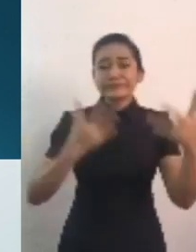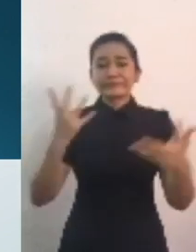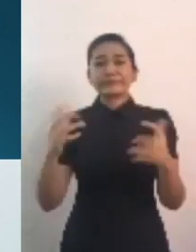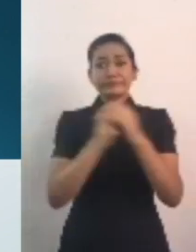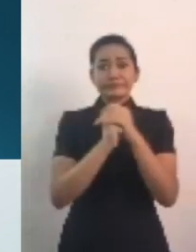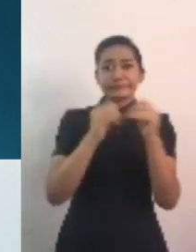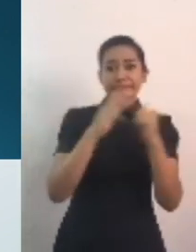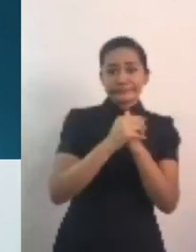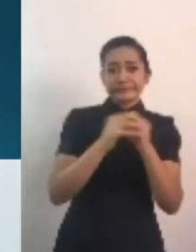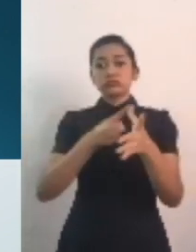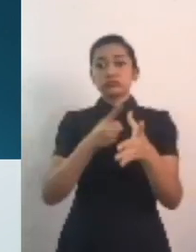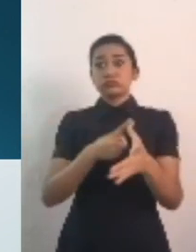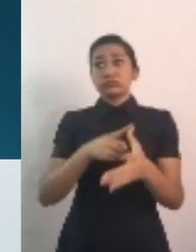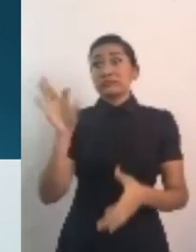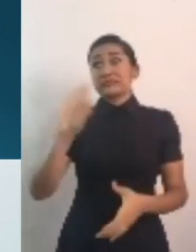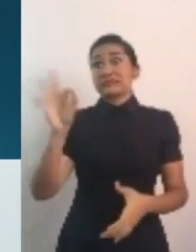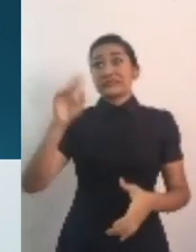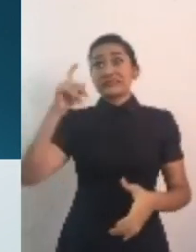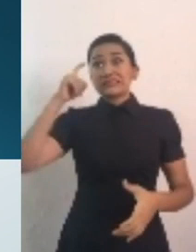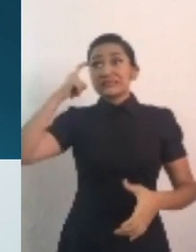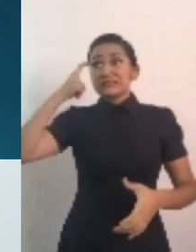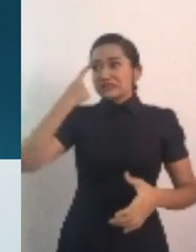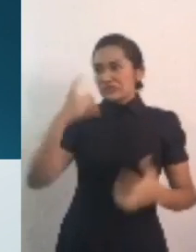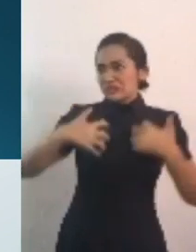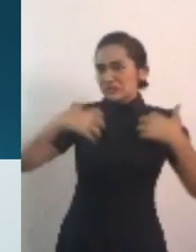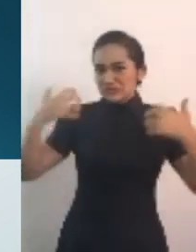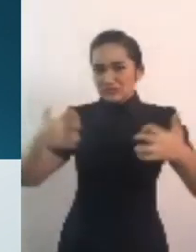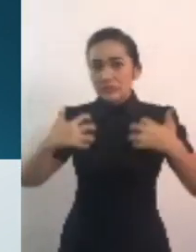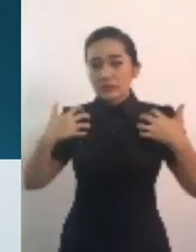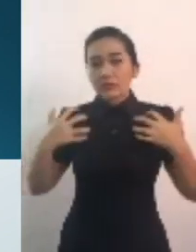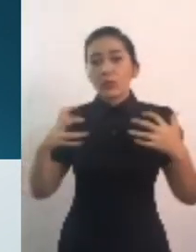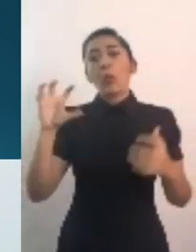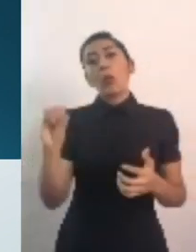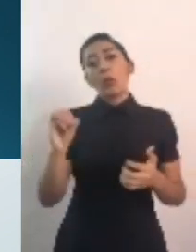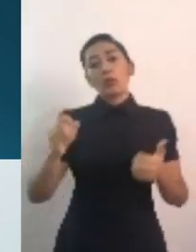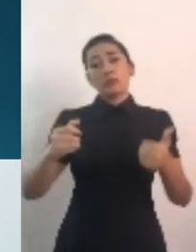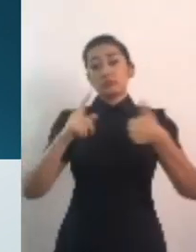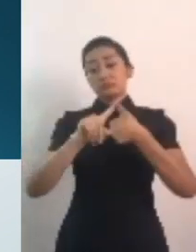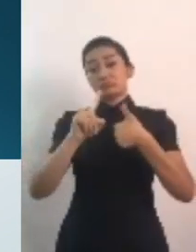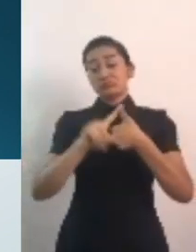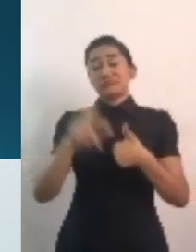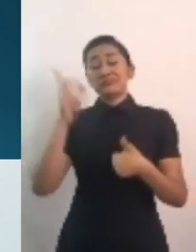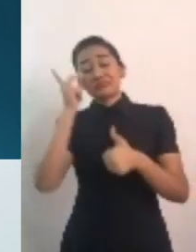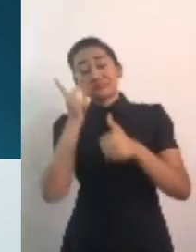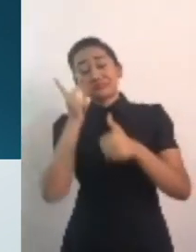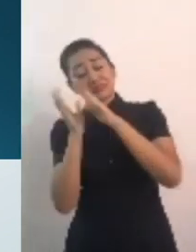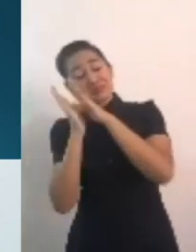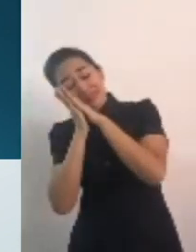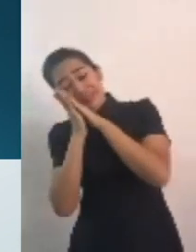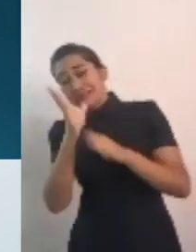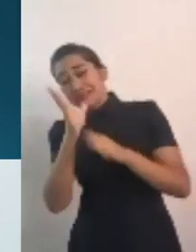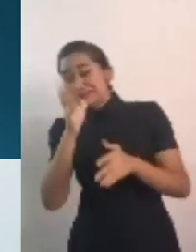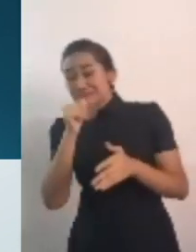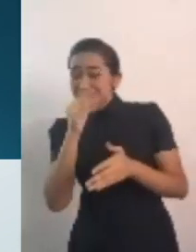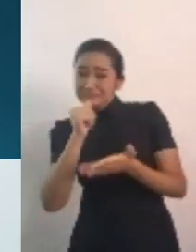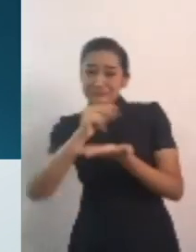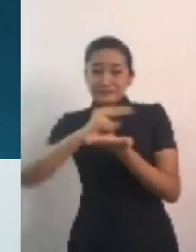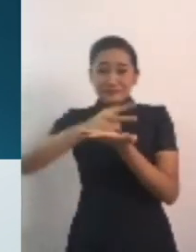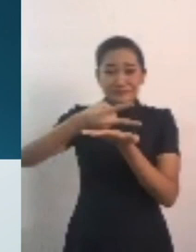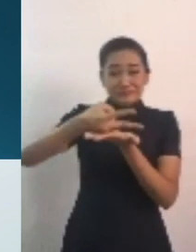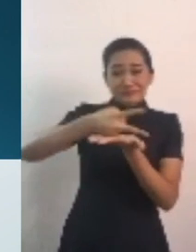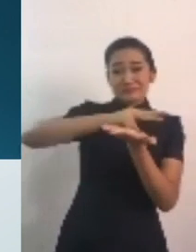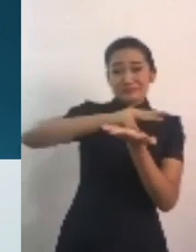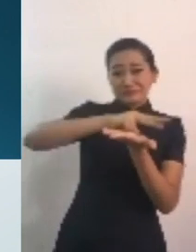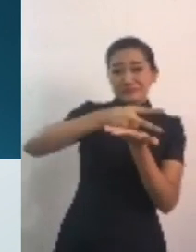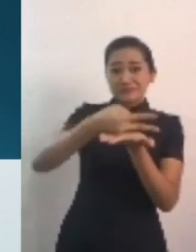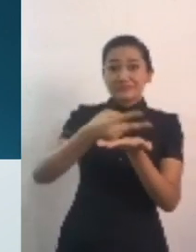el insomnio. Los efectos psicológicos ocurren básicamente, pero no en todas las